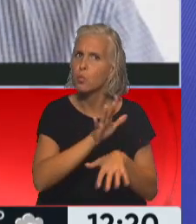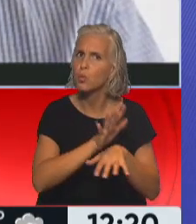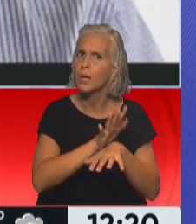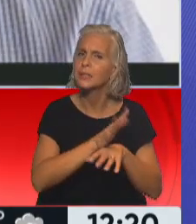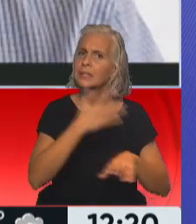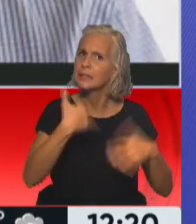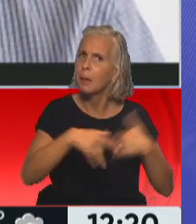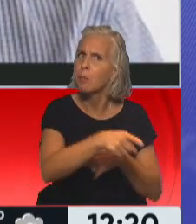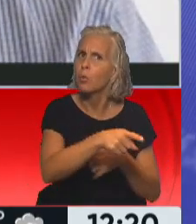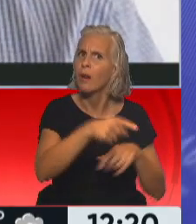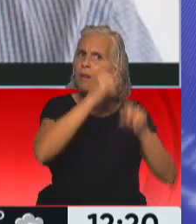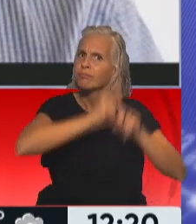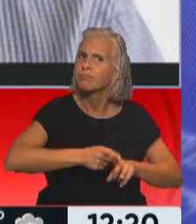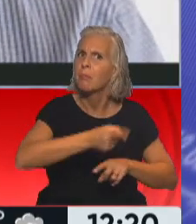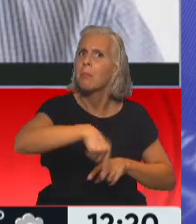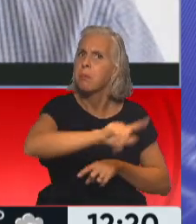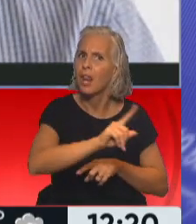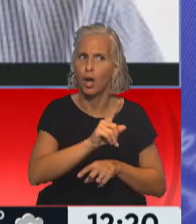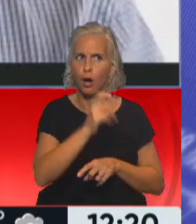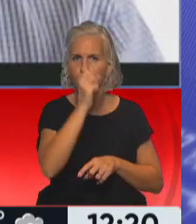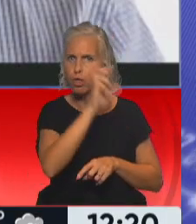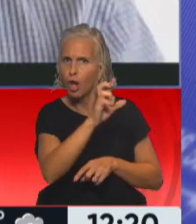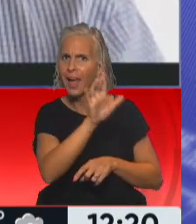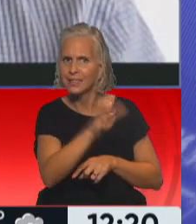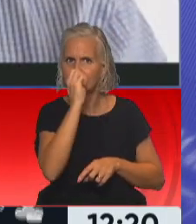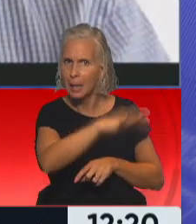liquidar justamente, pero ¿es un dólar que le conviene al campo este?